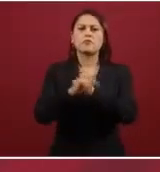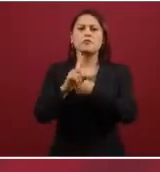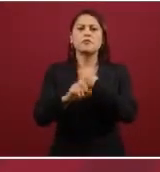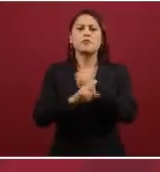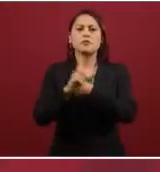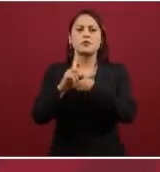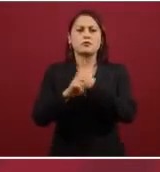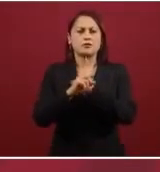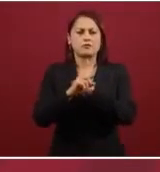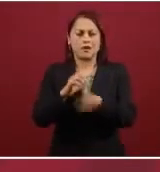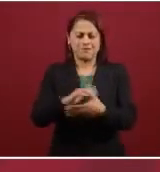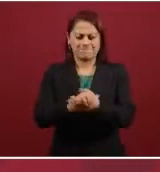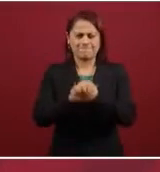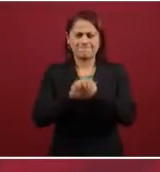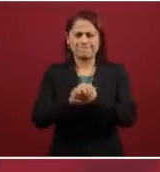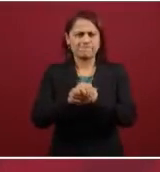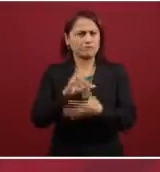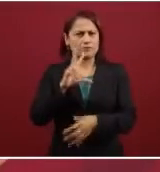de pescuezos